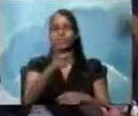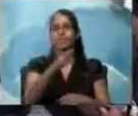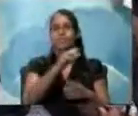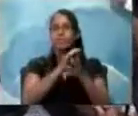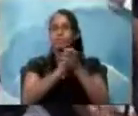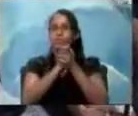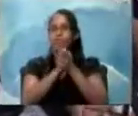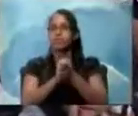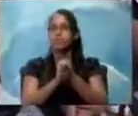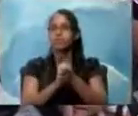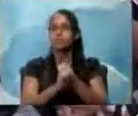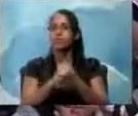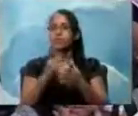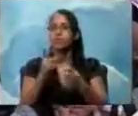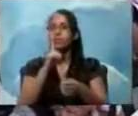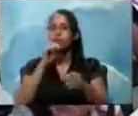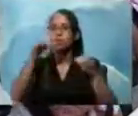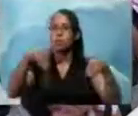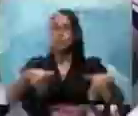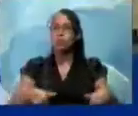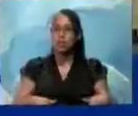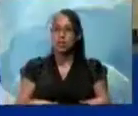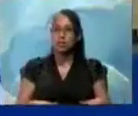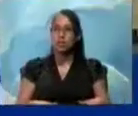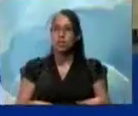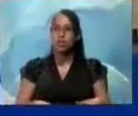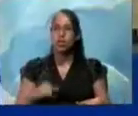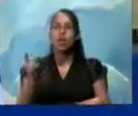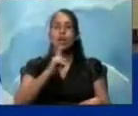trasquiladores, enmudeció.